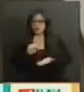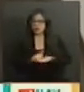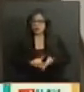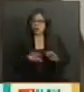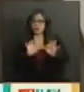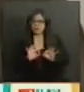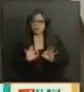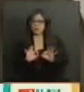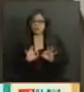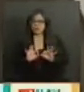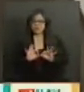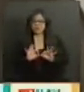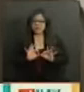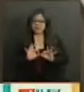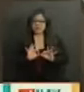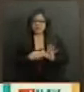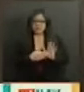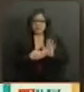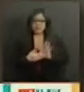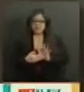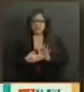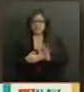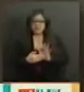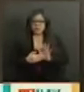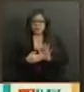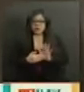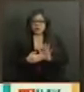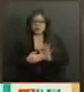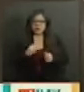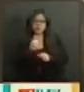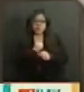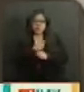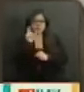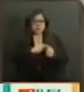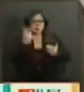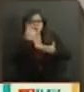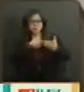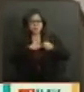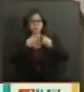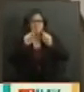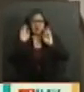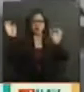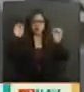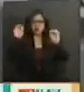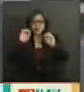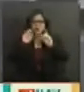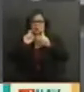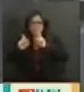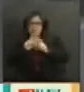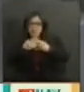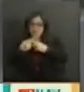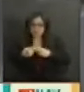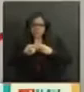para mostrar una obra de un autor tan, con una mirada tan crítica hacia la sociedad.